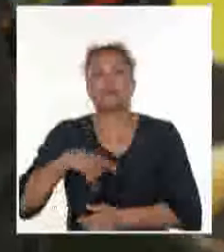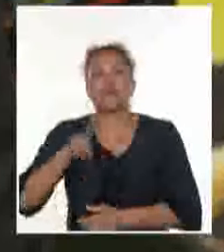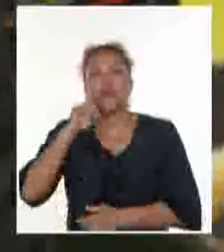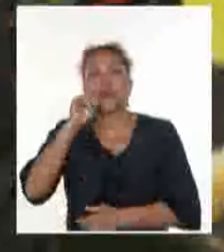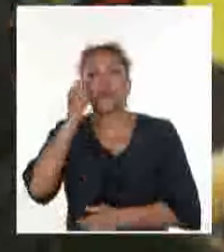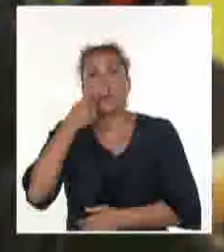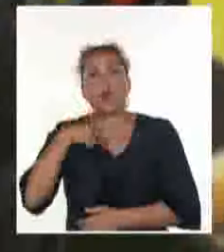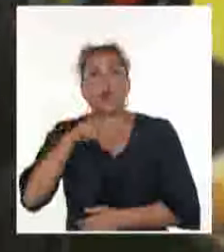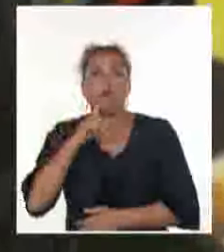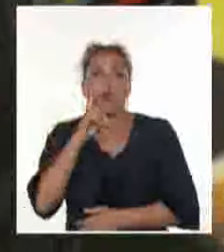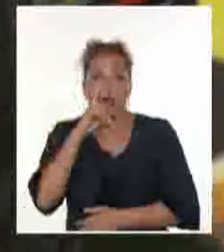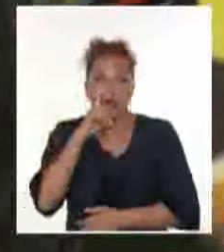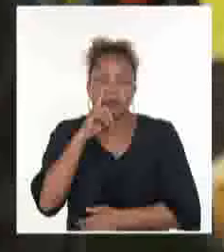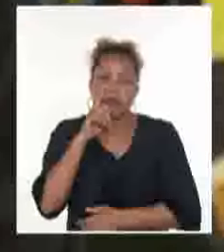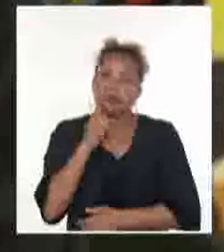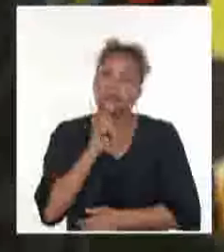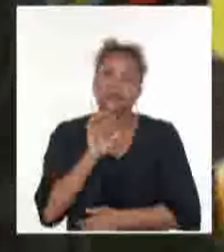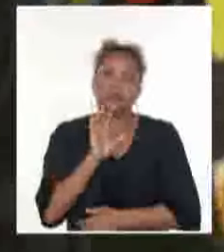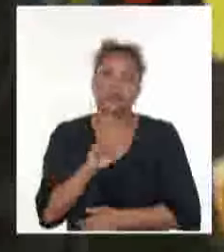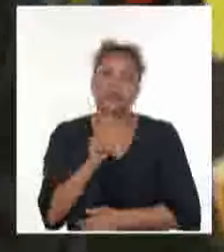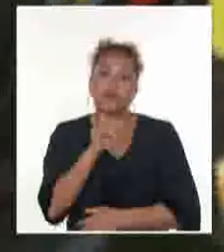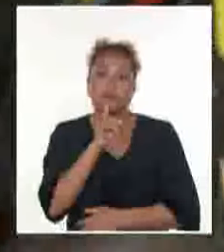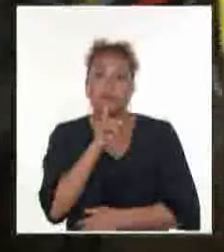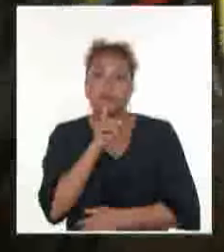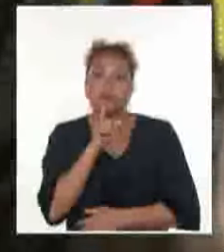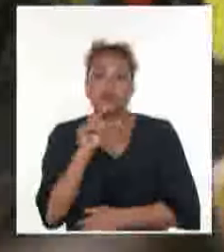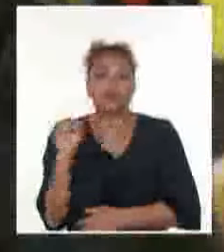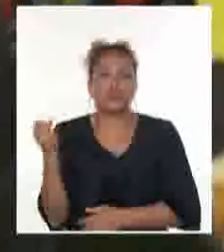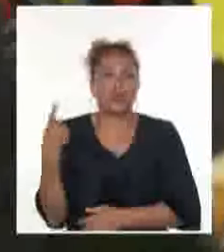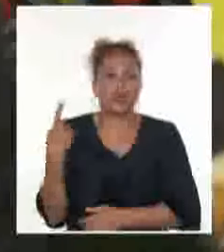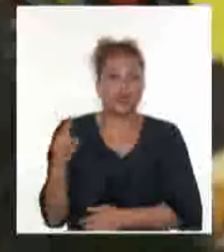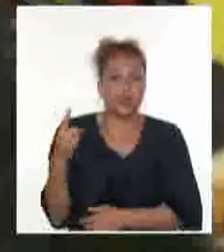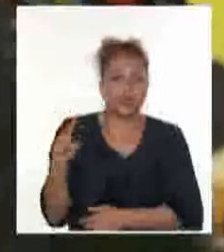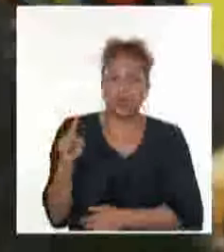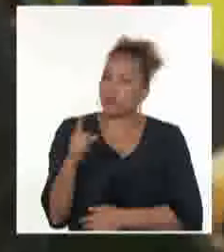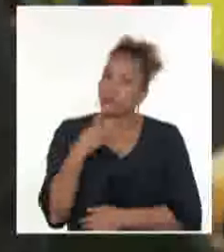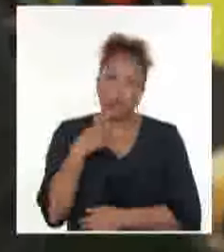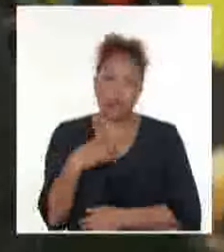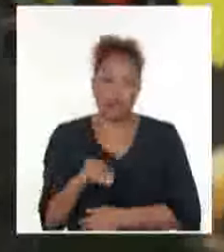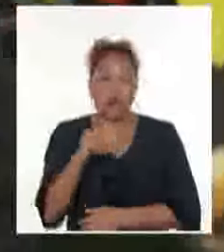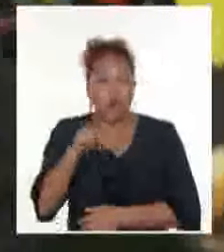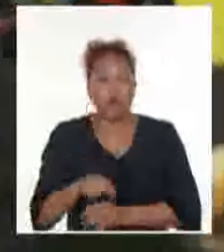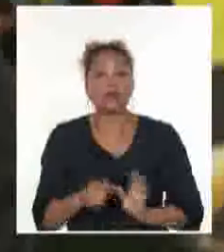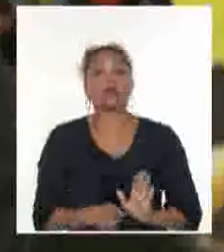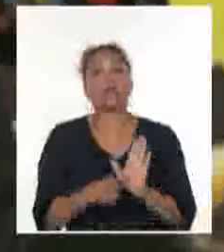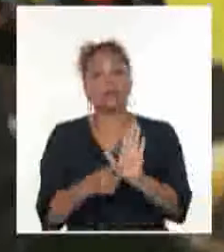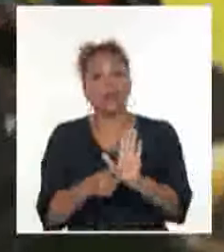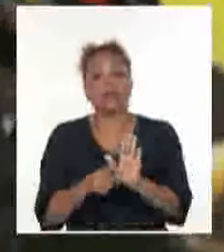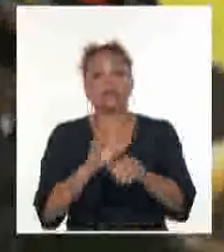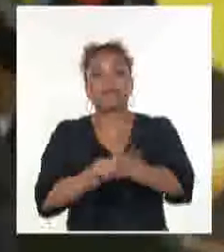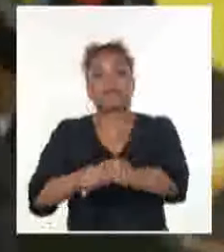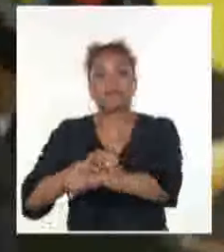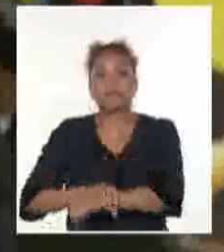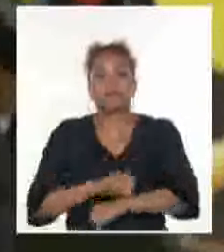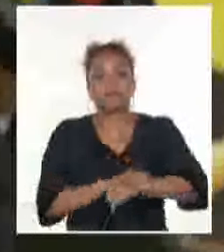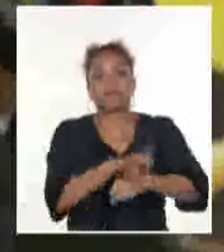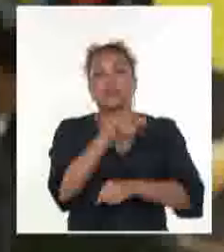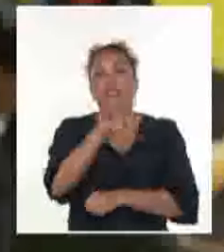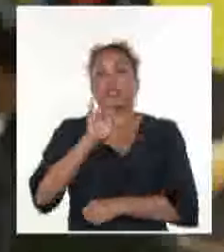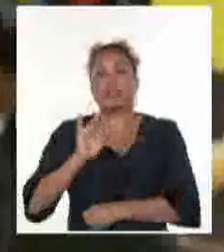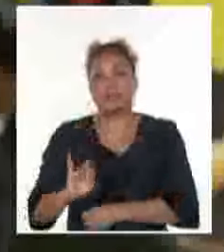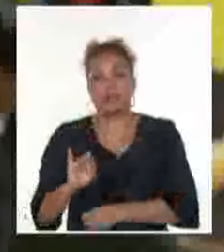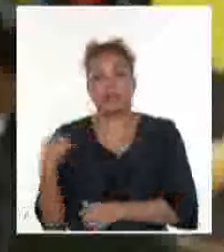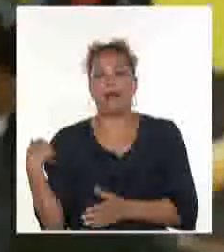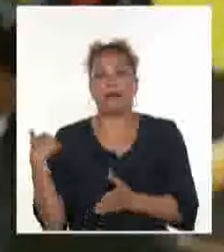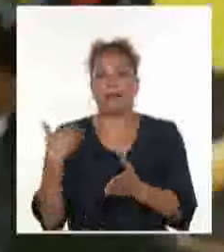actuado solo. Arnés no ha actuado solo y el día de hoy lo hemos demostrado con la aprehensión de 17 personas.